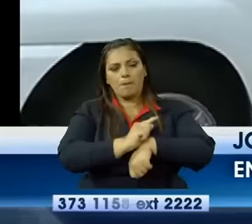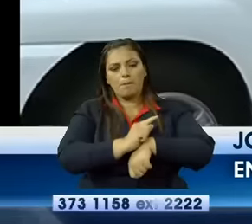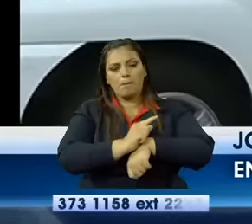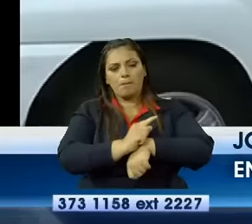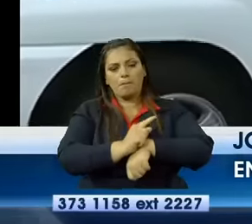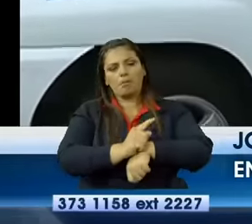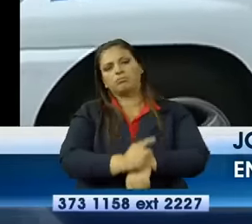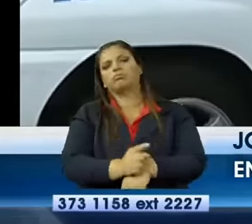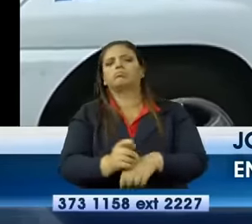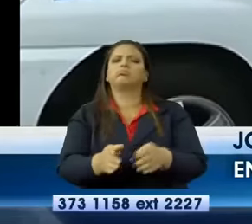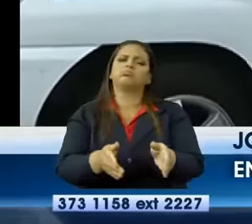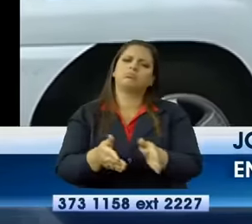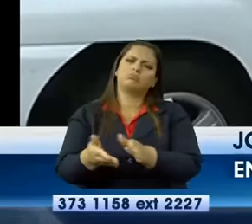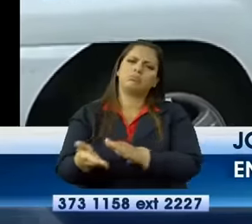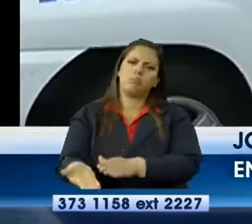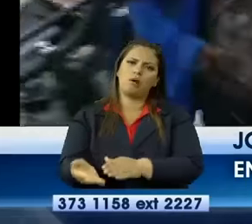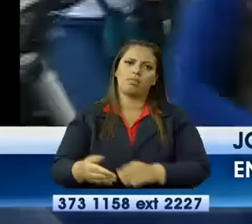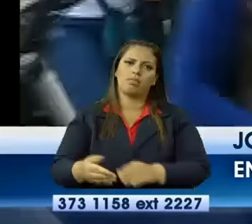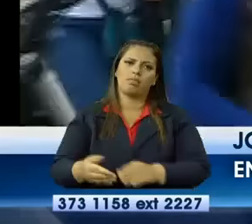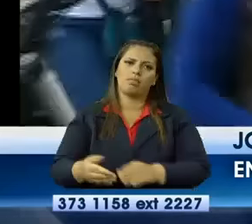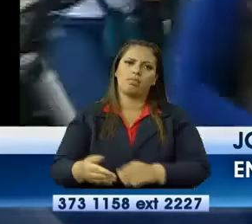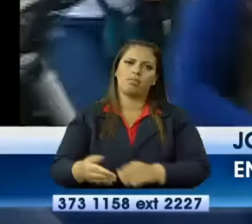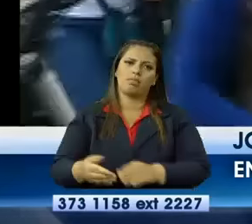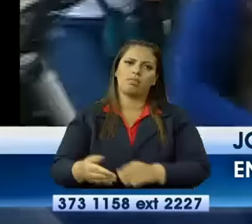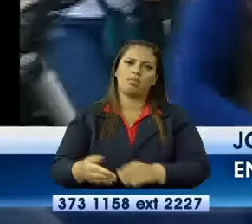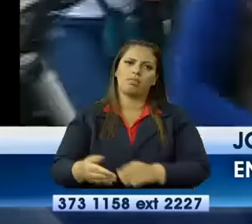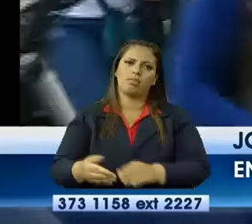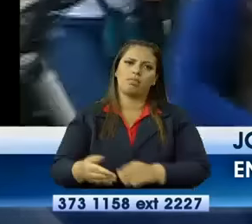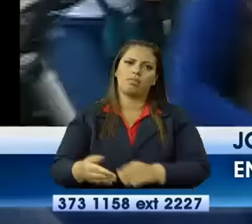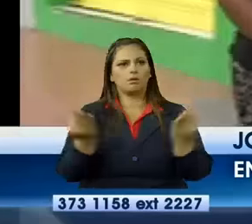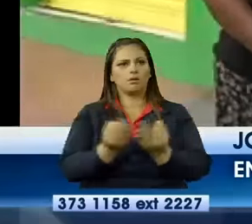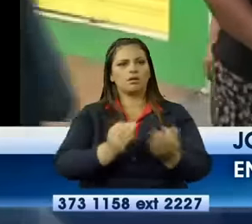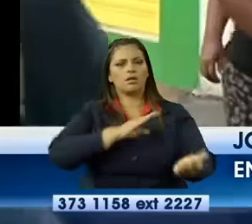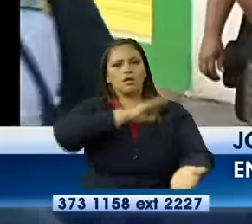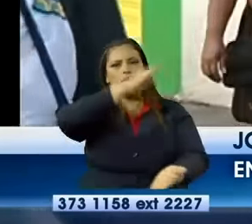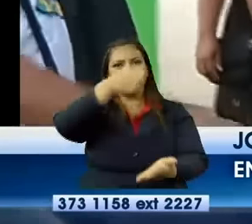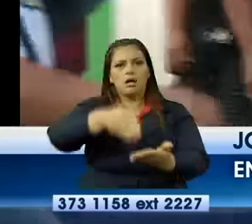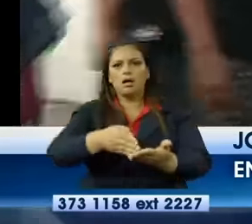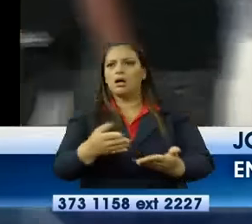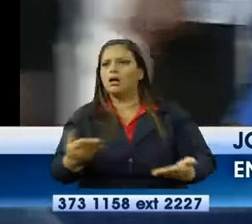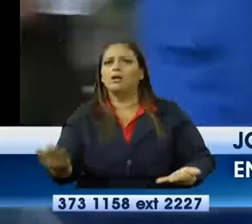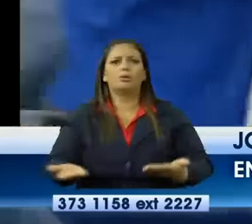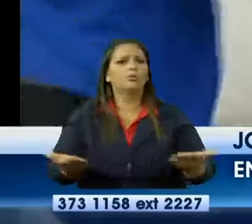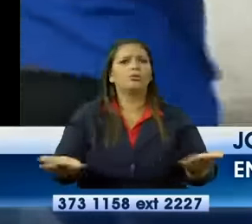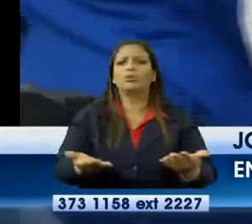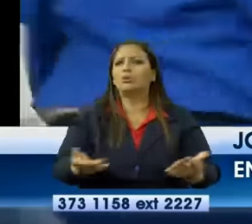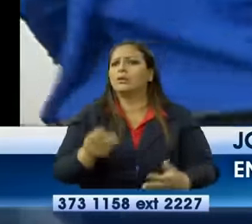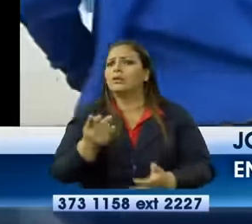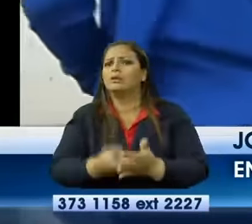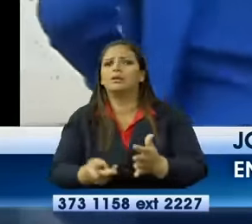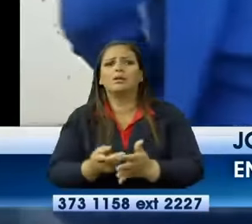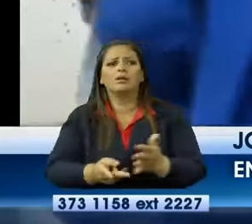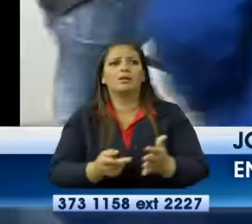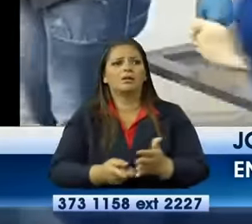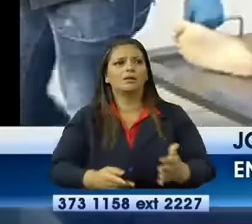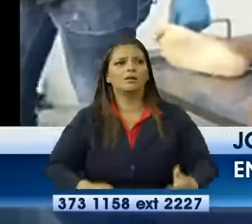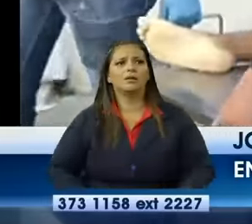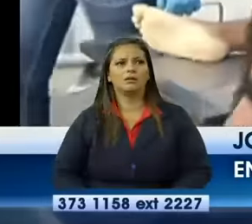A ese mismo sitio llegaron sus familiares. Previo levantamiento y traslado del cadáver al nuevo laboratorio